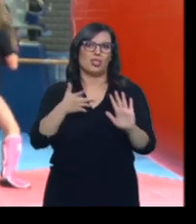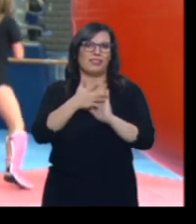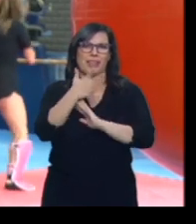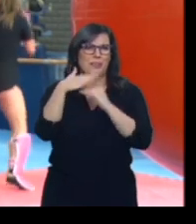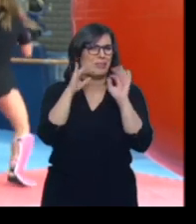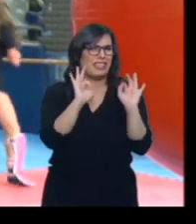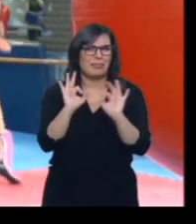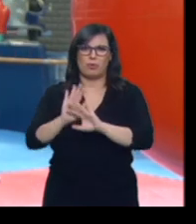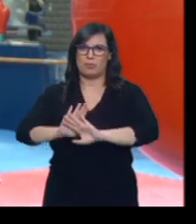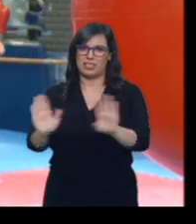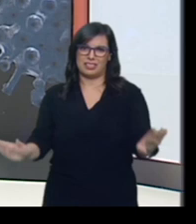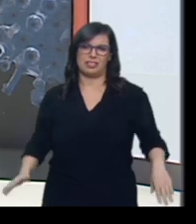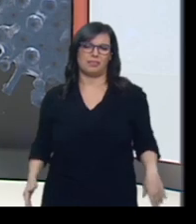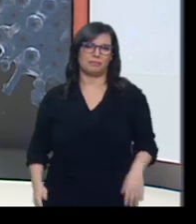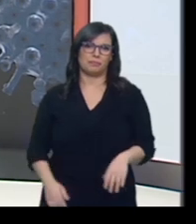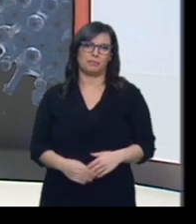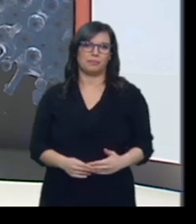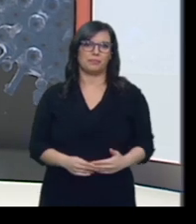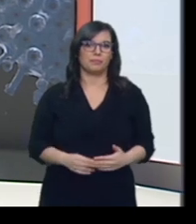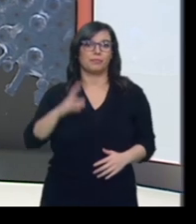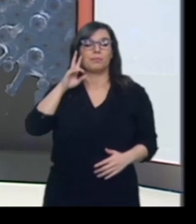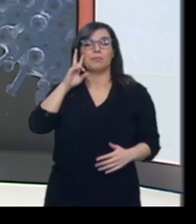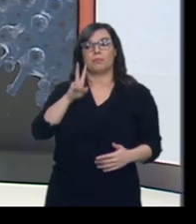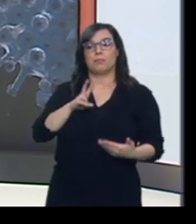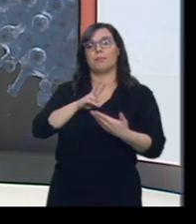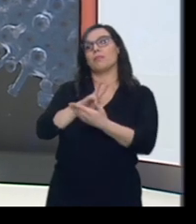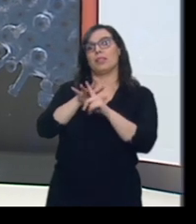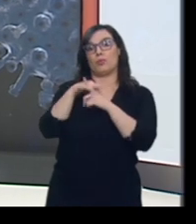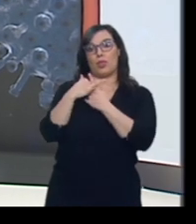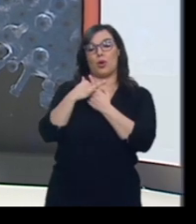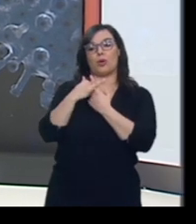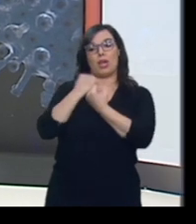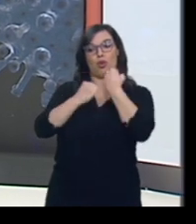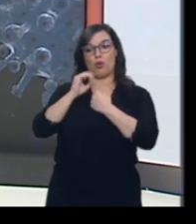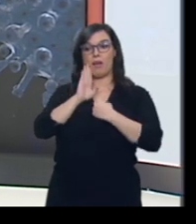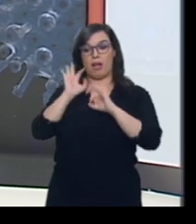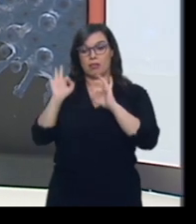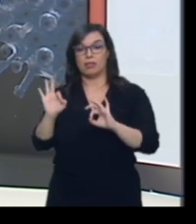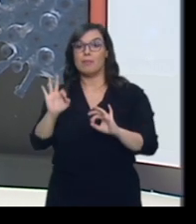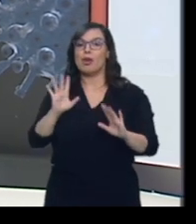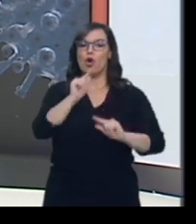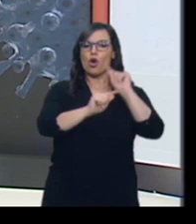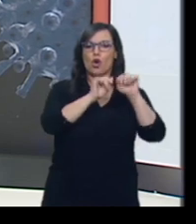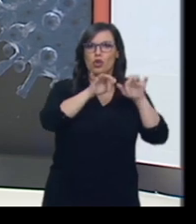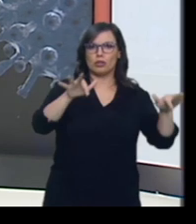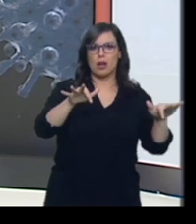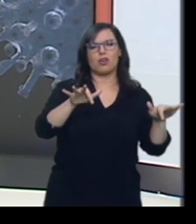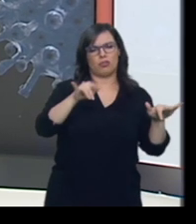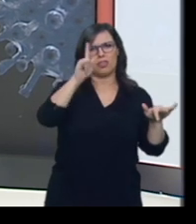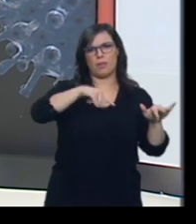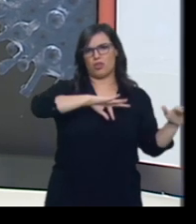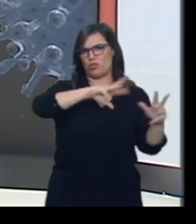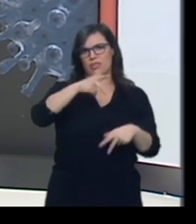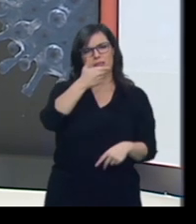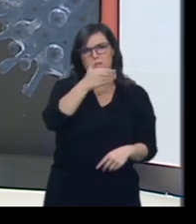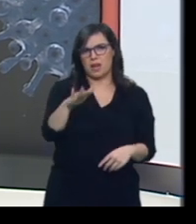mínimo, insisto. Esta es la situación económica y la otra, la de los contagios, sigue dándonos también malas